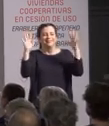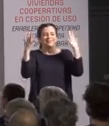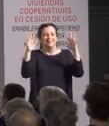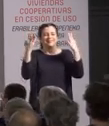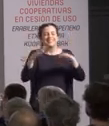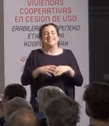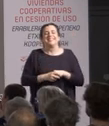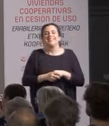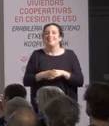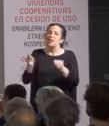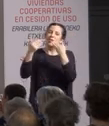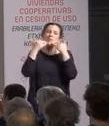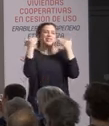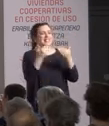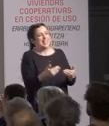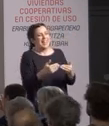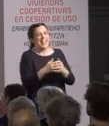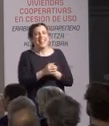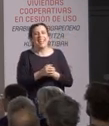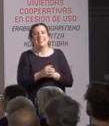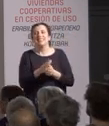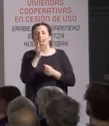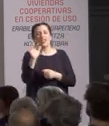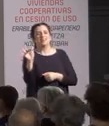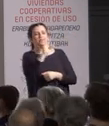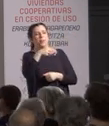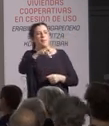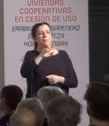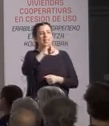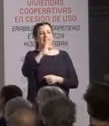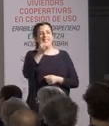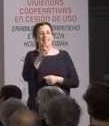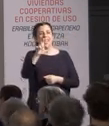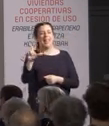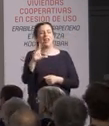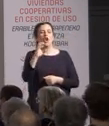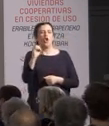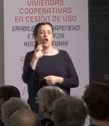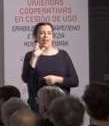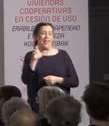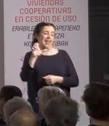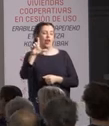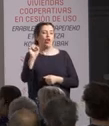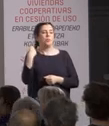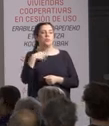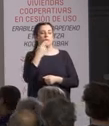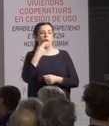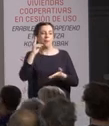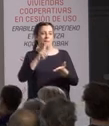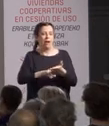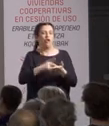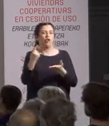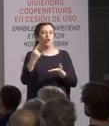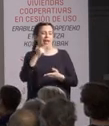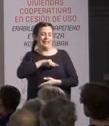Pues muchas gracias, Artur. Ya le toca el turno a Meritxell Coelho, de FIARE Banca Ética, sí. Quien nos va a hablar sobre las claves de